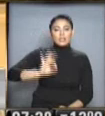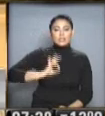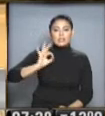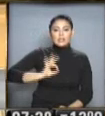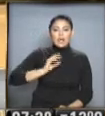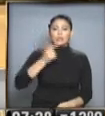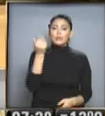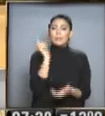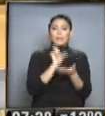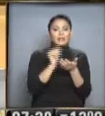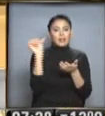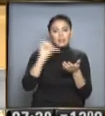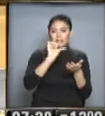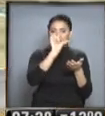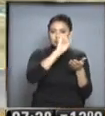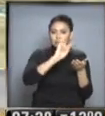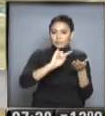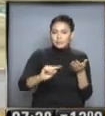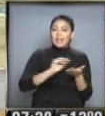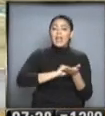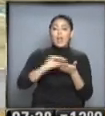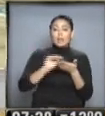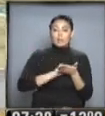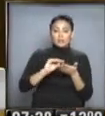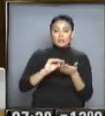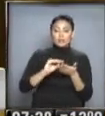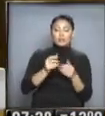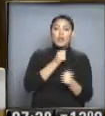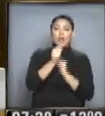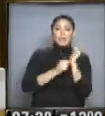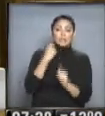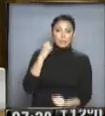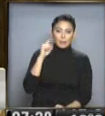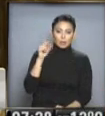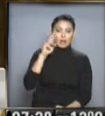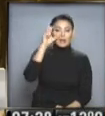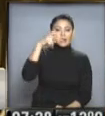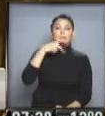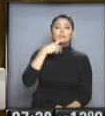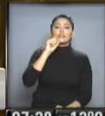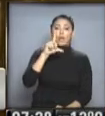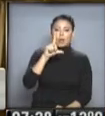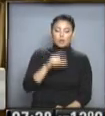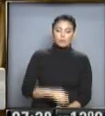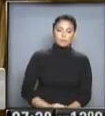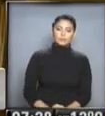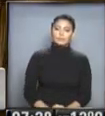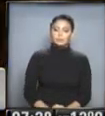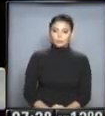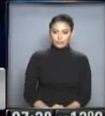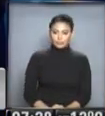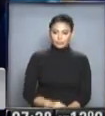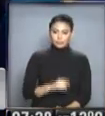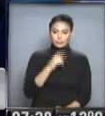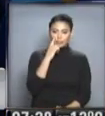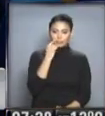de desinversión bajo la administración de la española Repsol. YPF, pese a la retroacción que tuvo durante